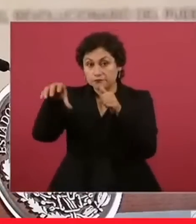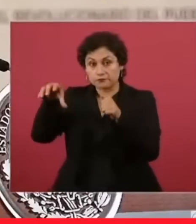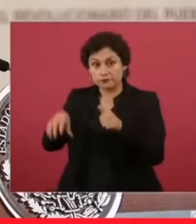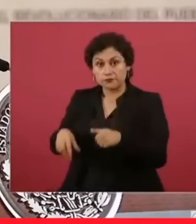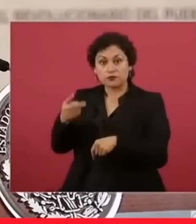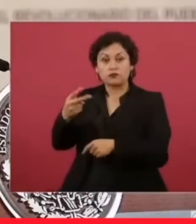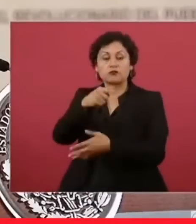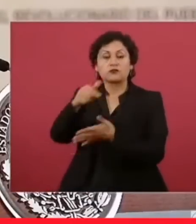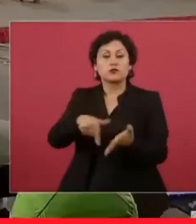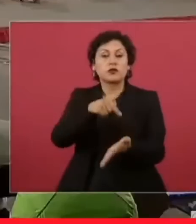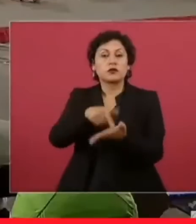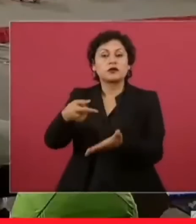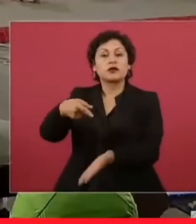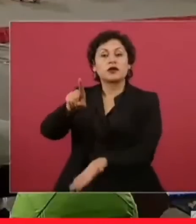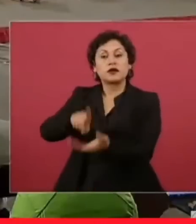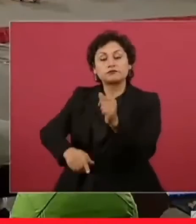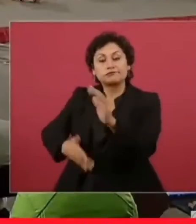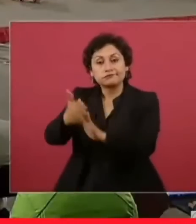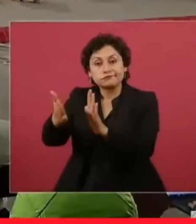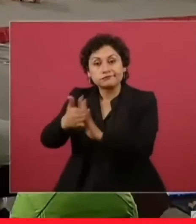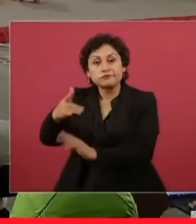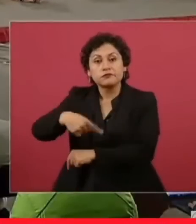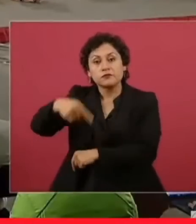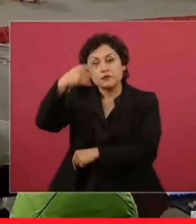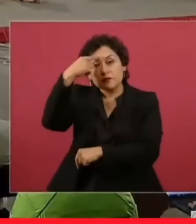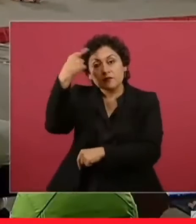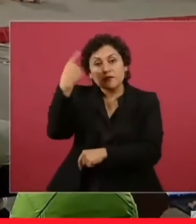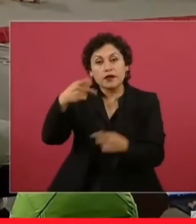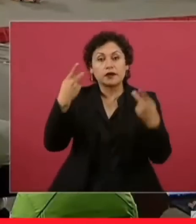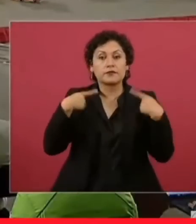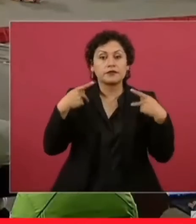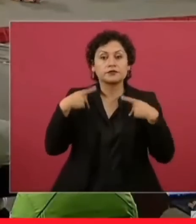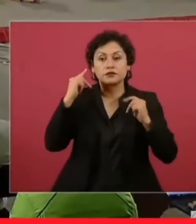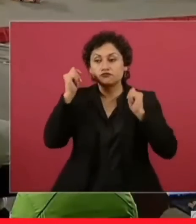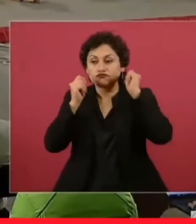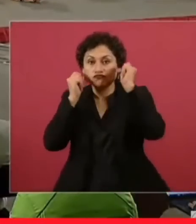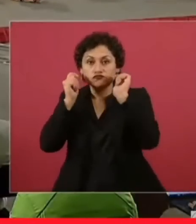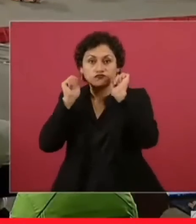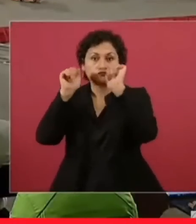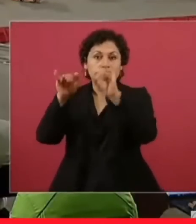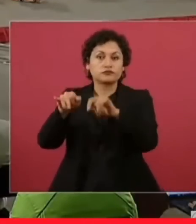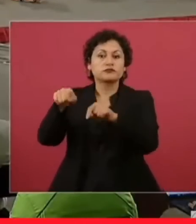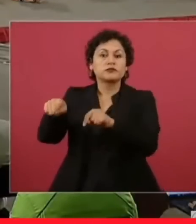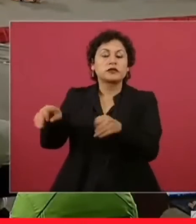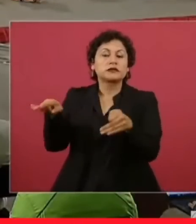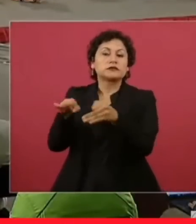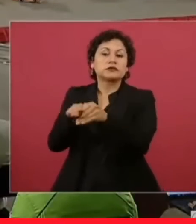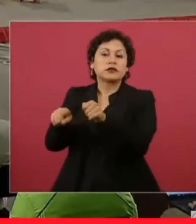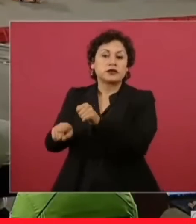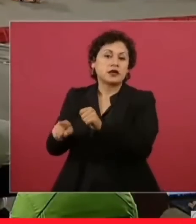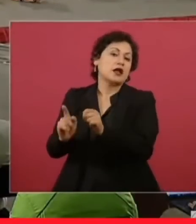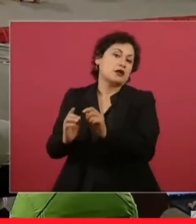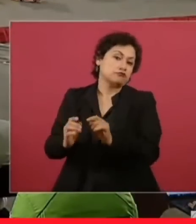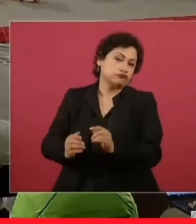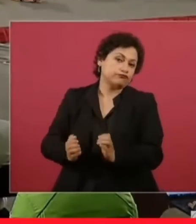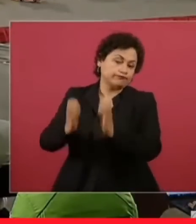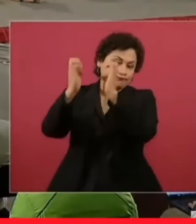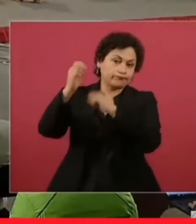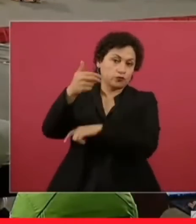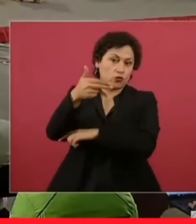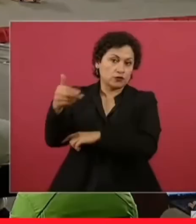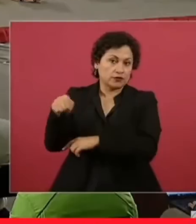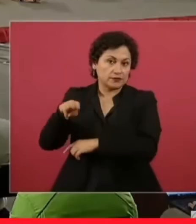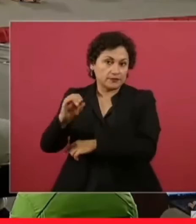se construyen centros de atención a visitantes. Muy cerca de Esná habrá un hotel Tren Maya. En el tramo 2 del Tren Maya